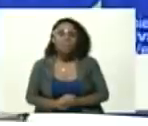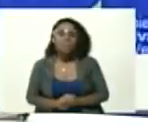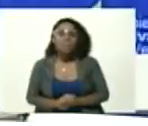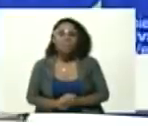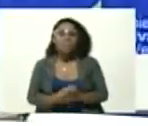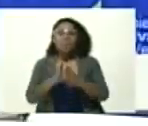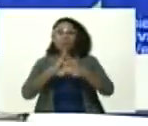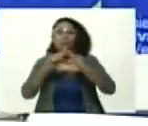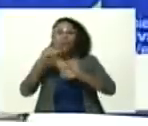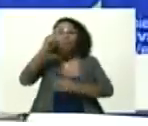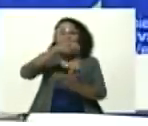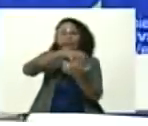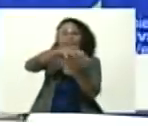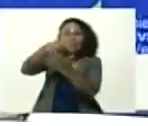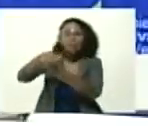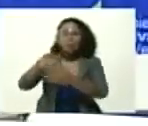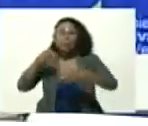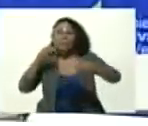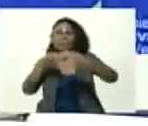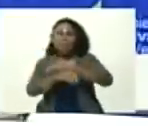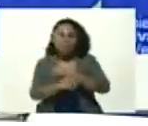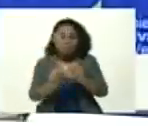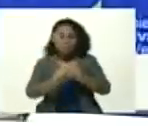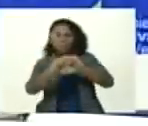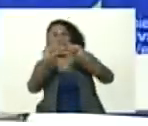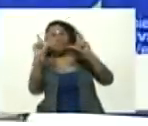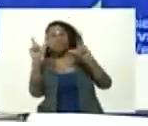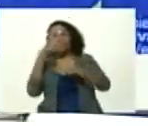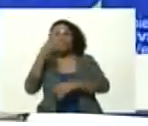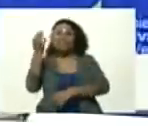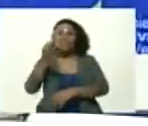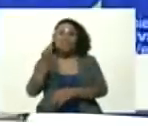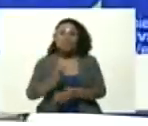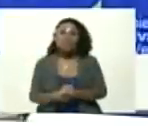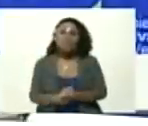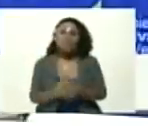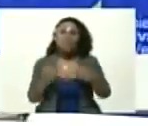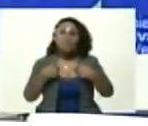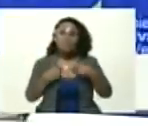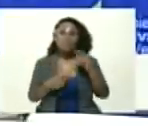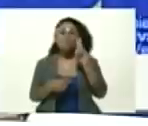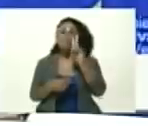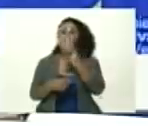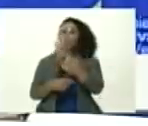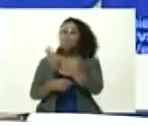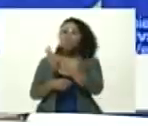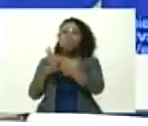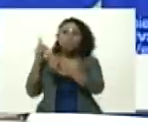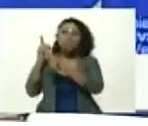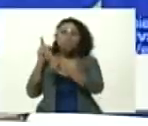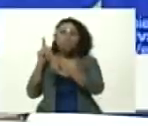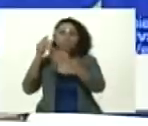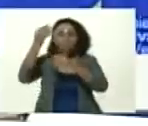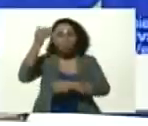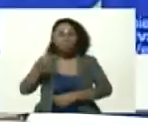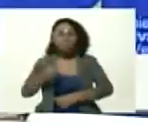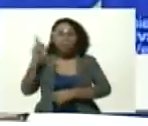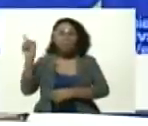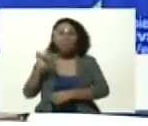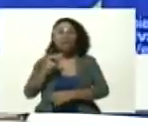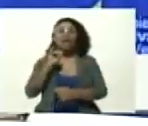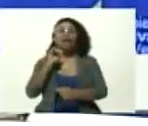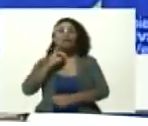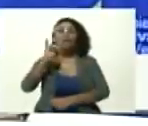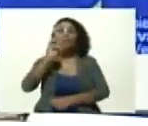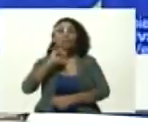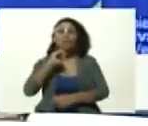Toda la ciudad, el metro, tremendo, impresionante, de verdad. Estaba viendo las imágenes en los noticieros